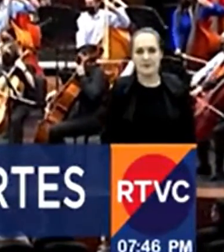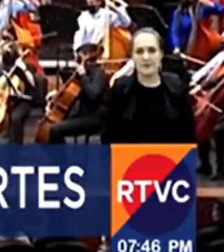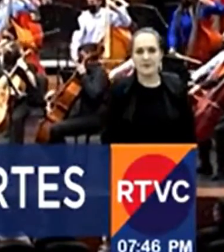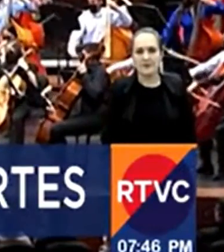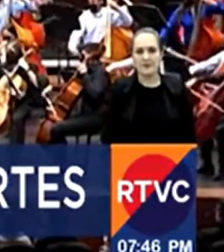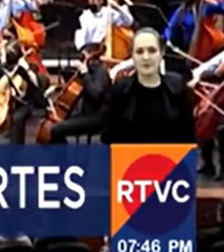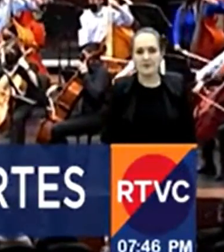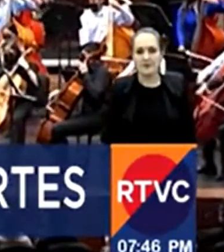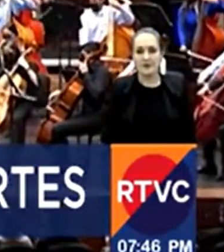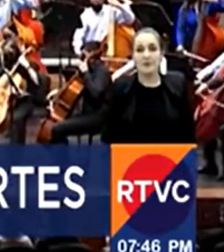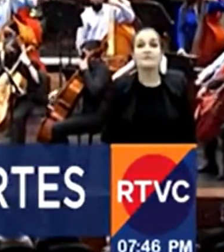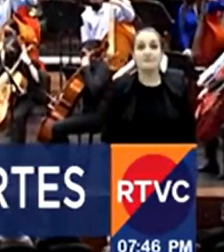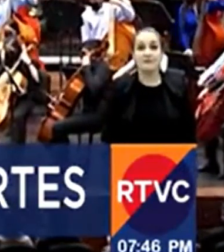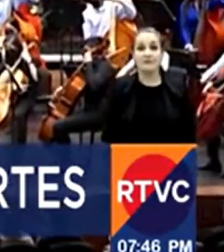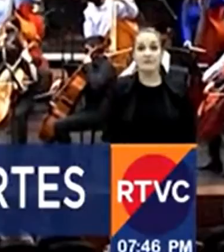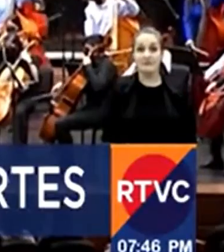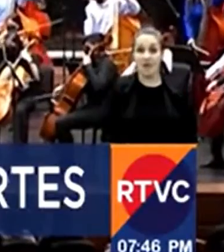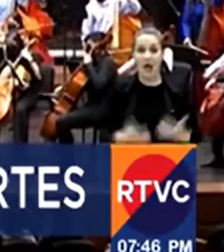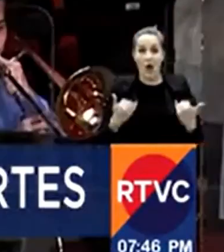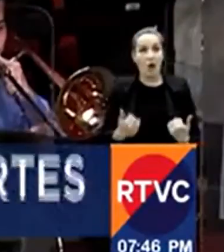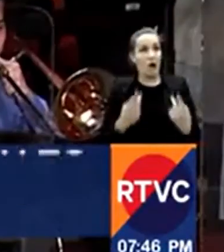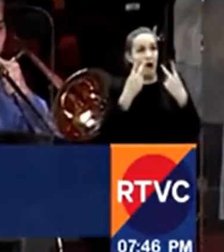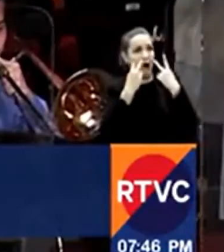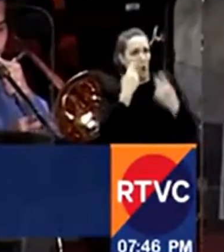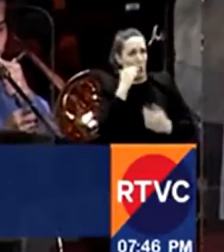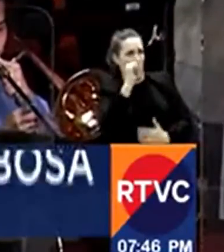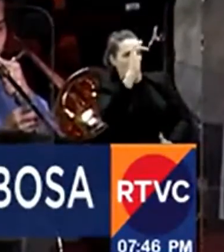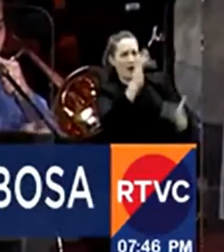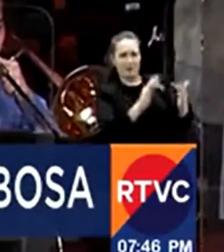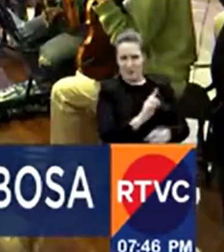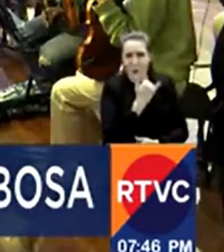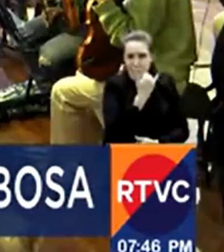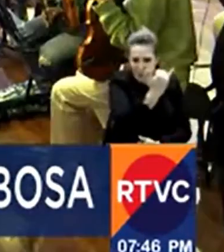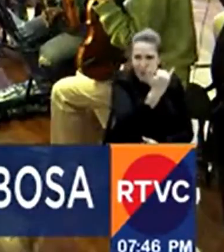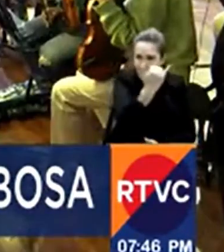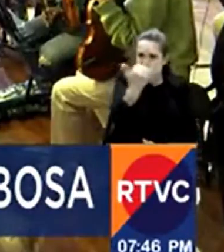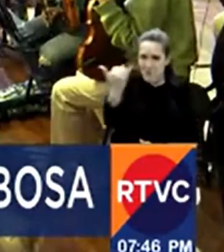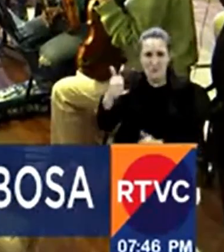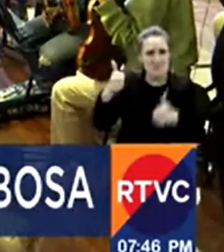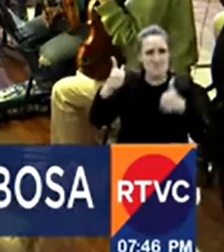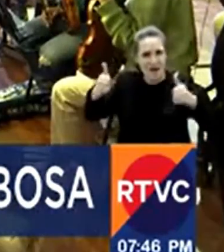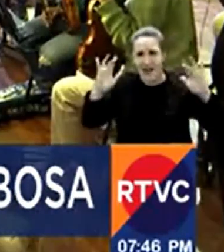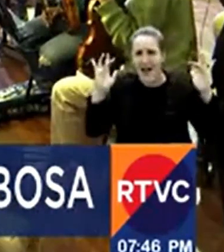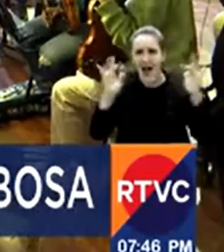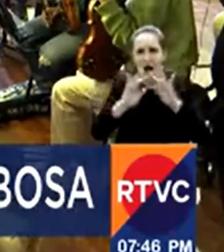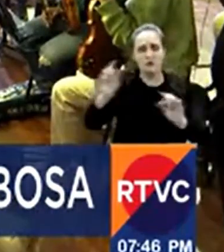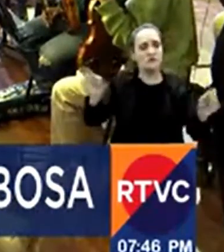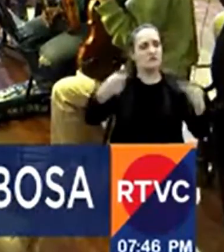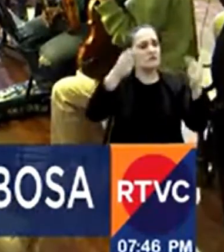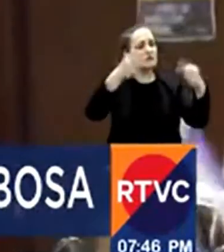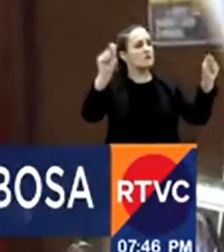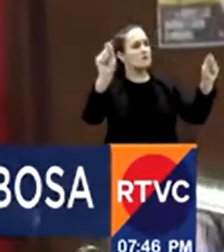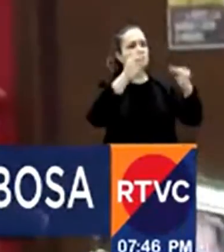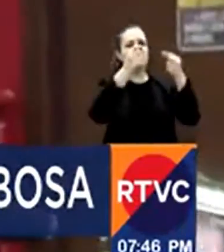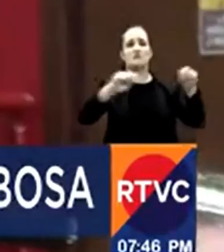Está claro que esta generación ya no le extraña ver mujeres en las orquestas y que sean ellas las que lleven la batuta.